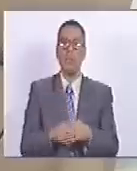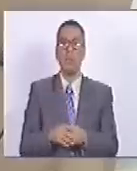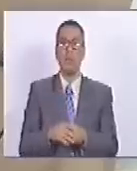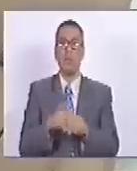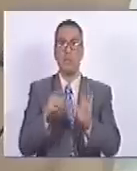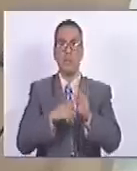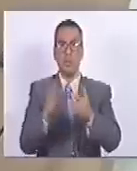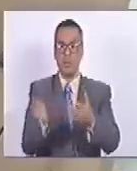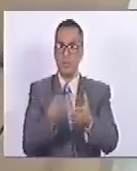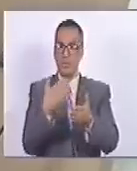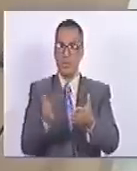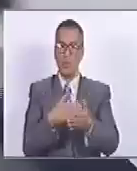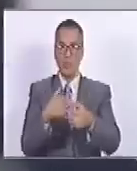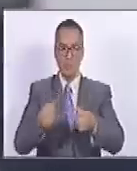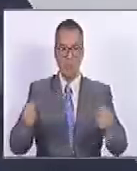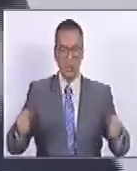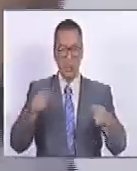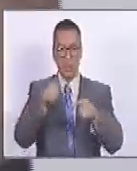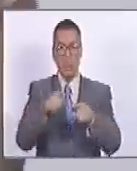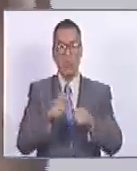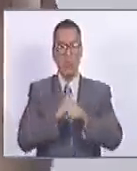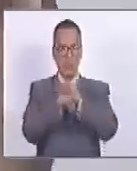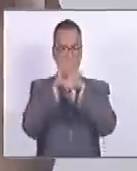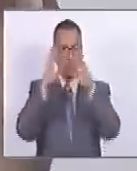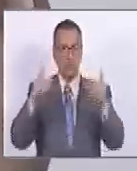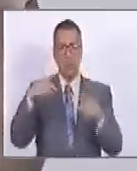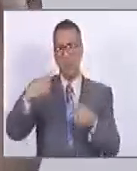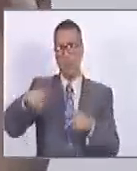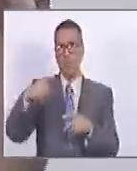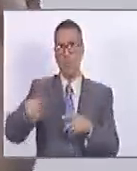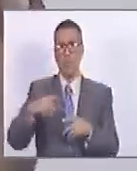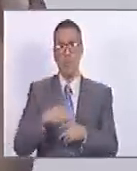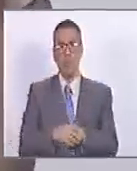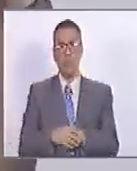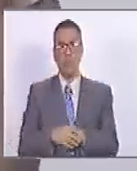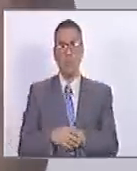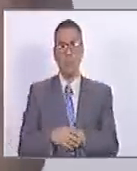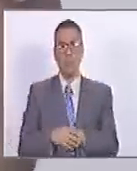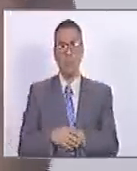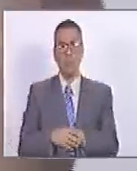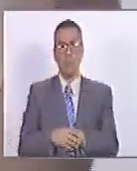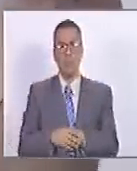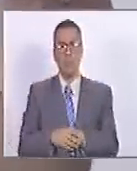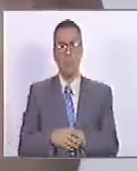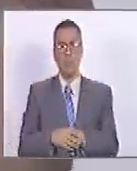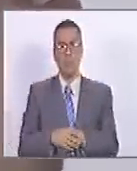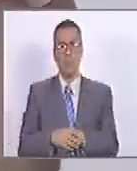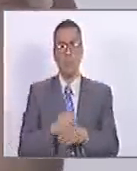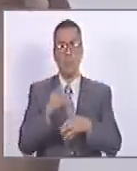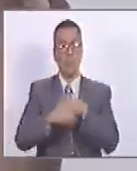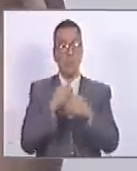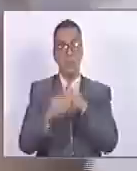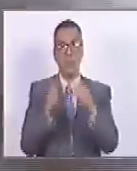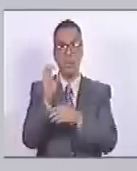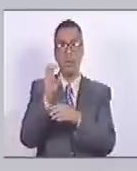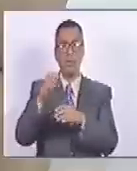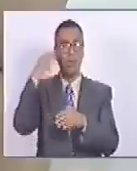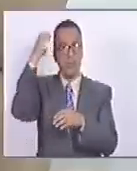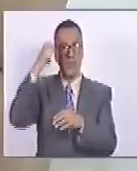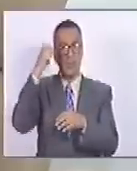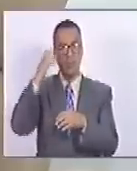en un periódico de tendencia claramente derechista, que es la mayoría que conforma el Parlamento